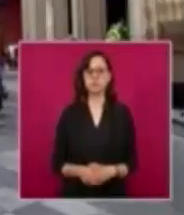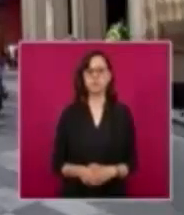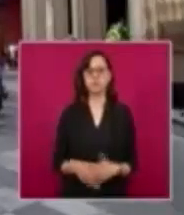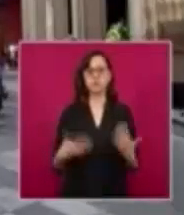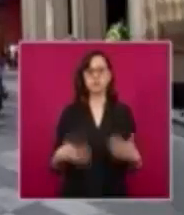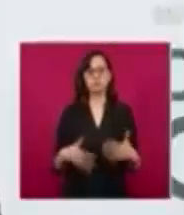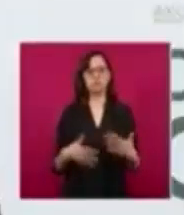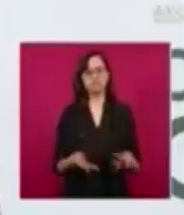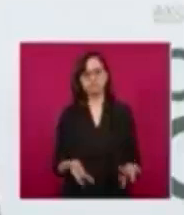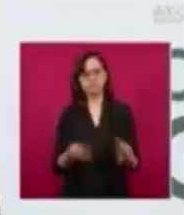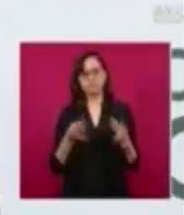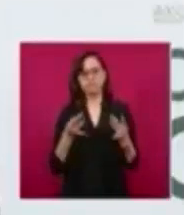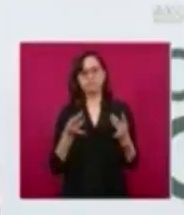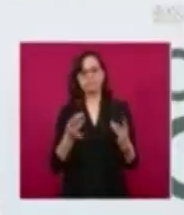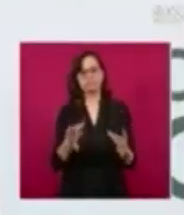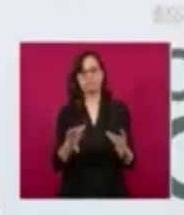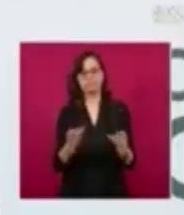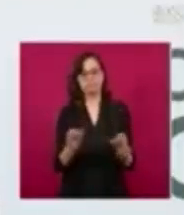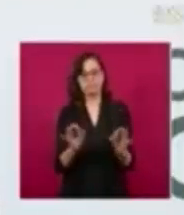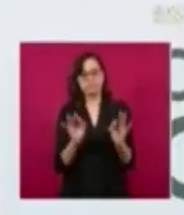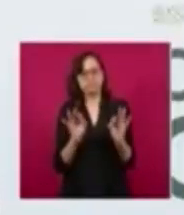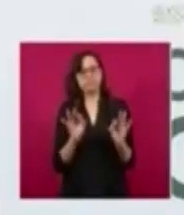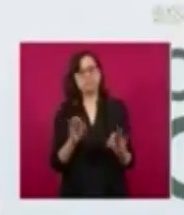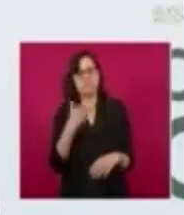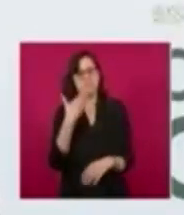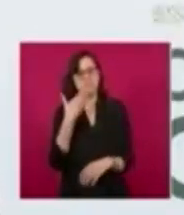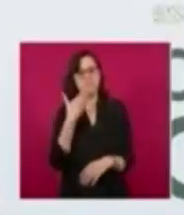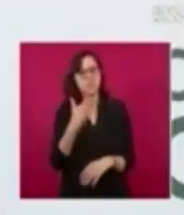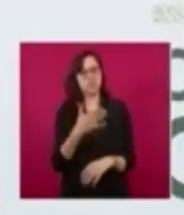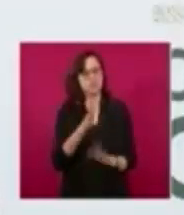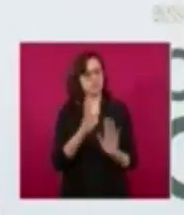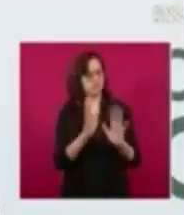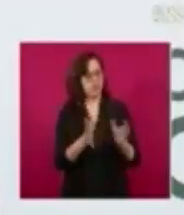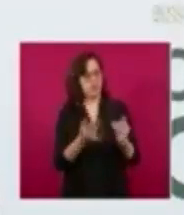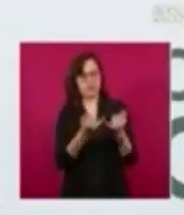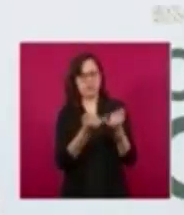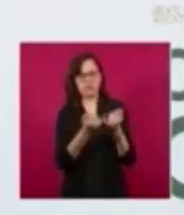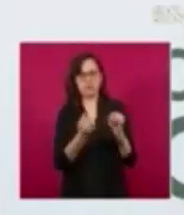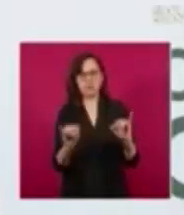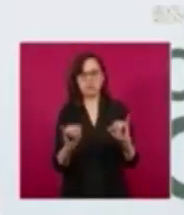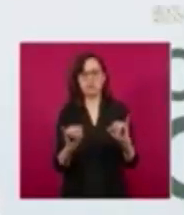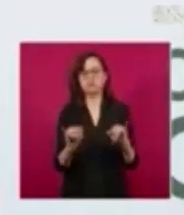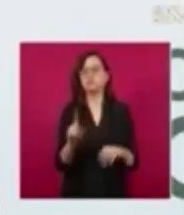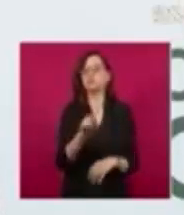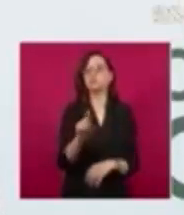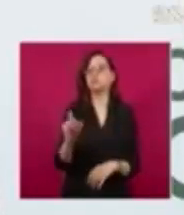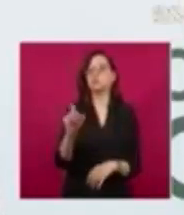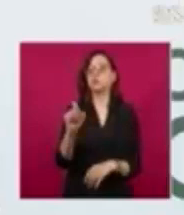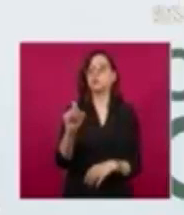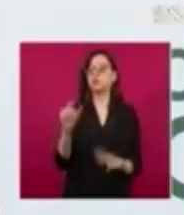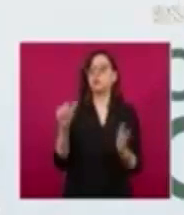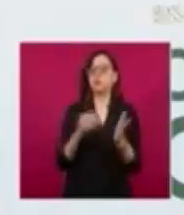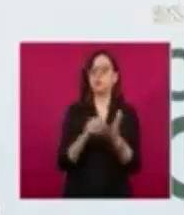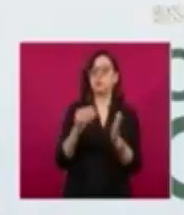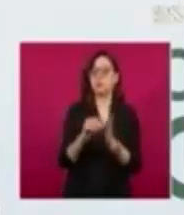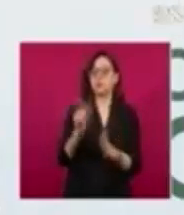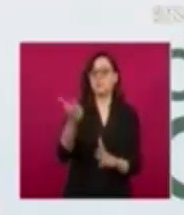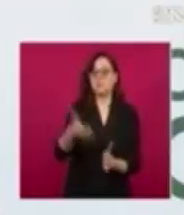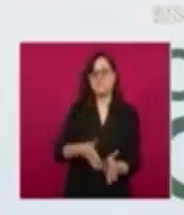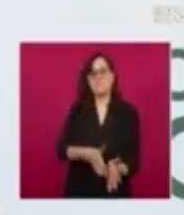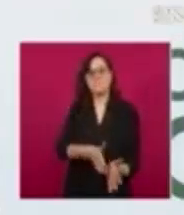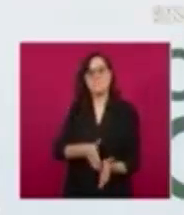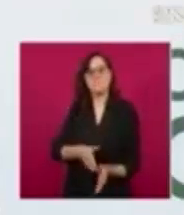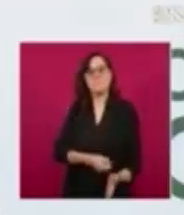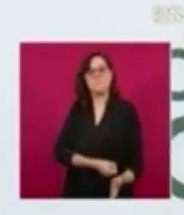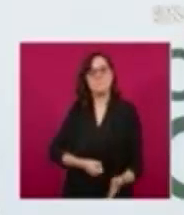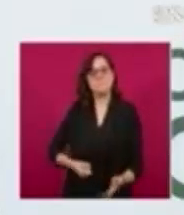que posponen la votación en la Cámara de Diputados después de la revocación de mandato y el presidente, como siempre, hablando de grandes éxitos